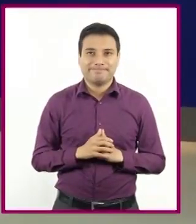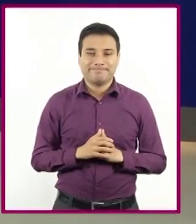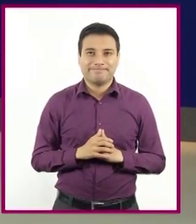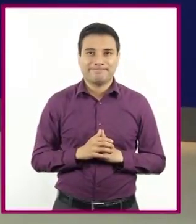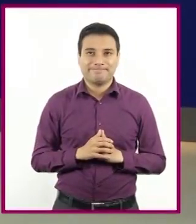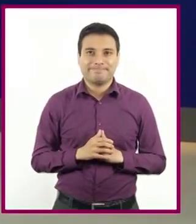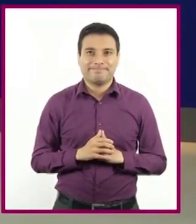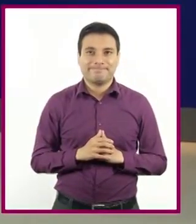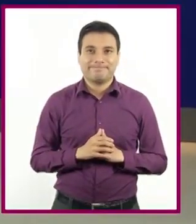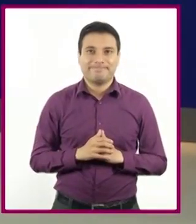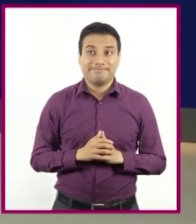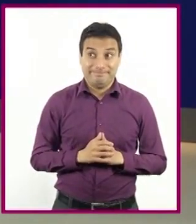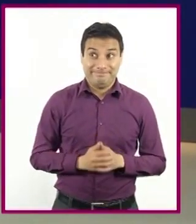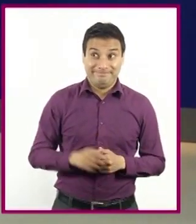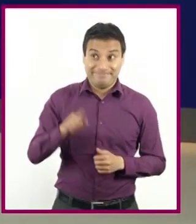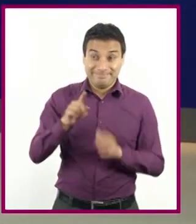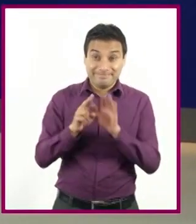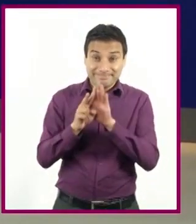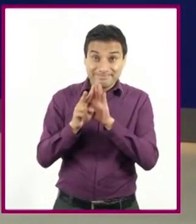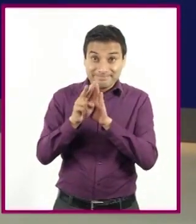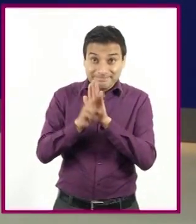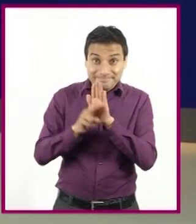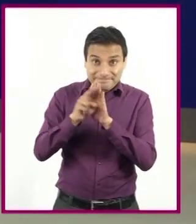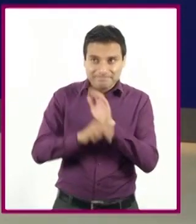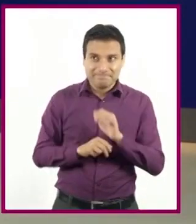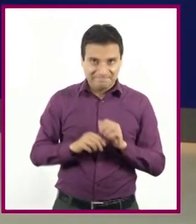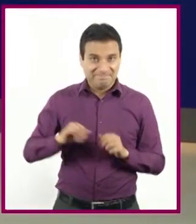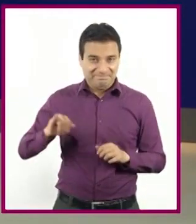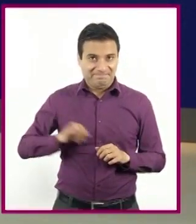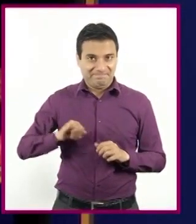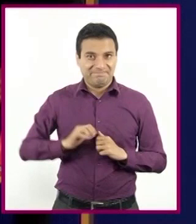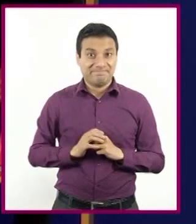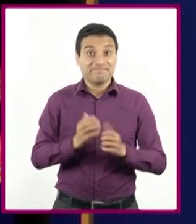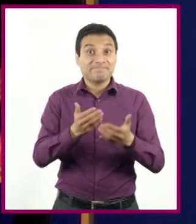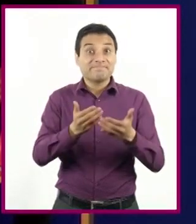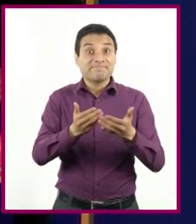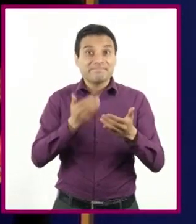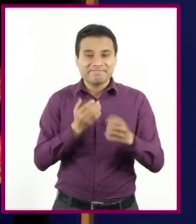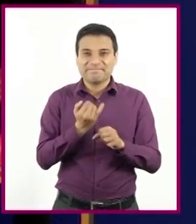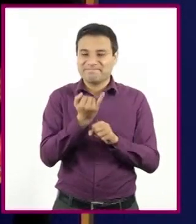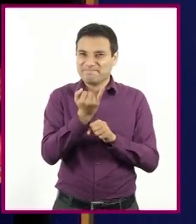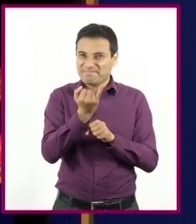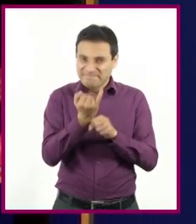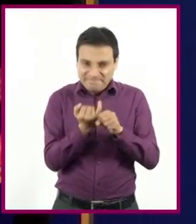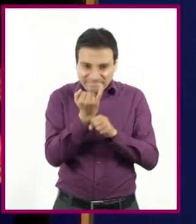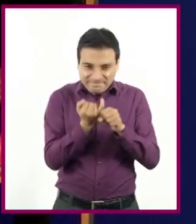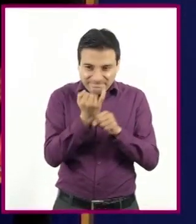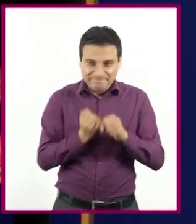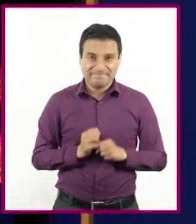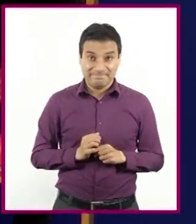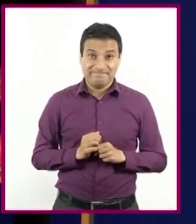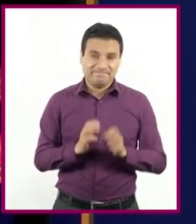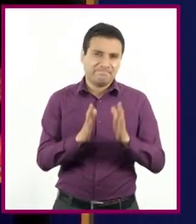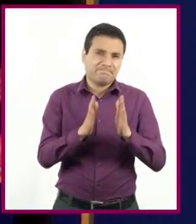de esta cápsula, fue necesario realizar una investigación en diversas fuentes de